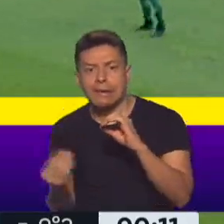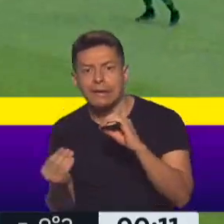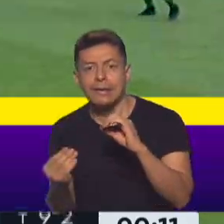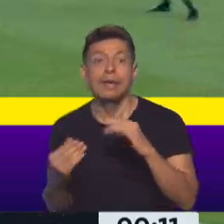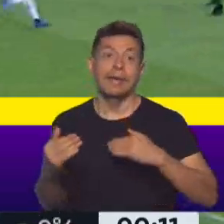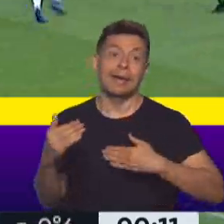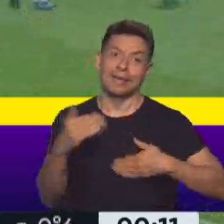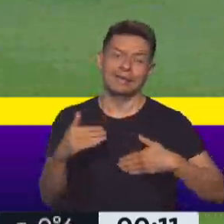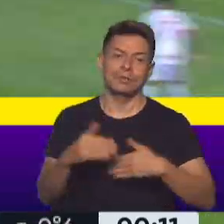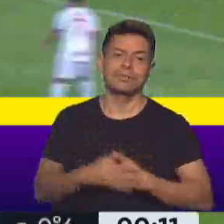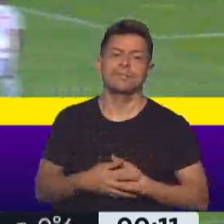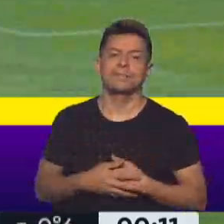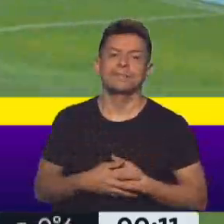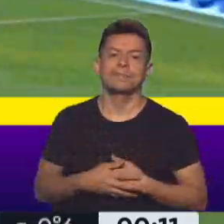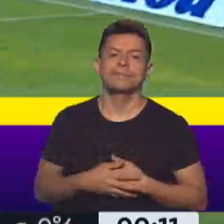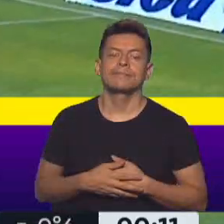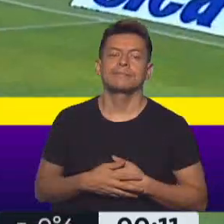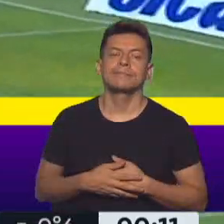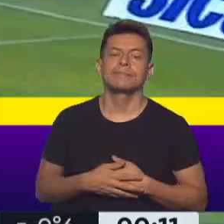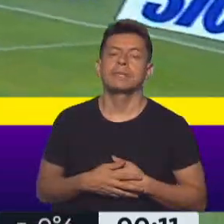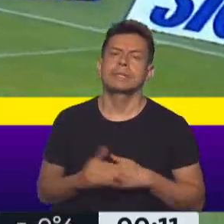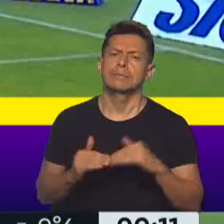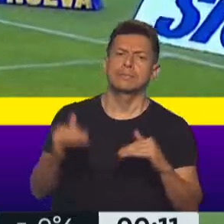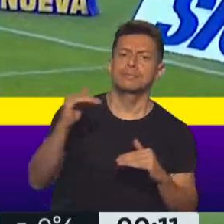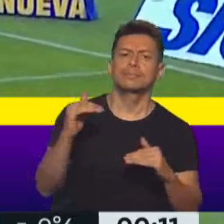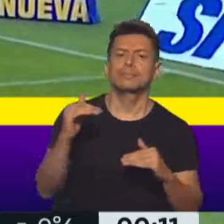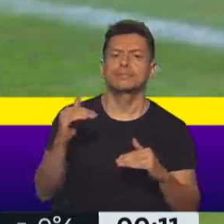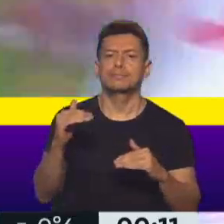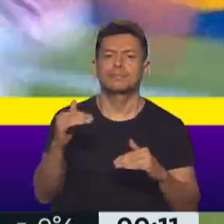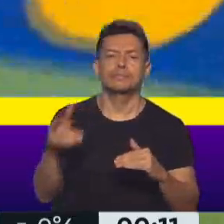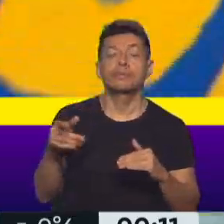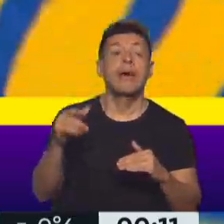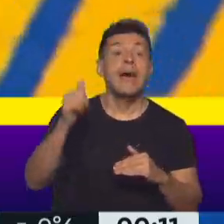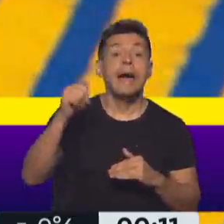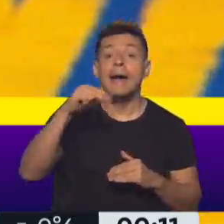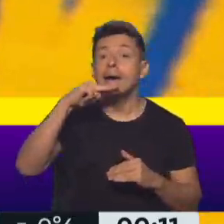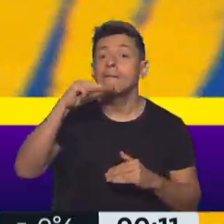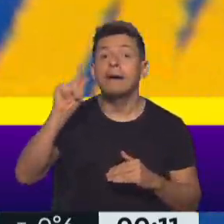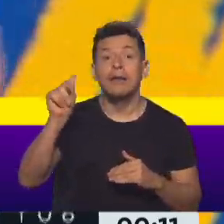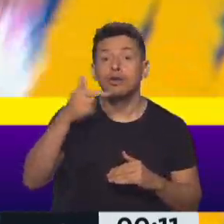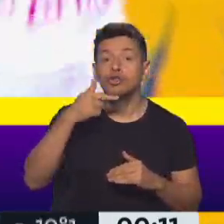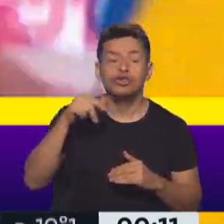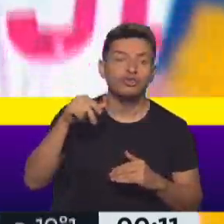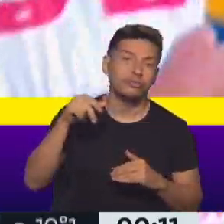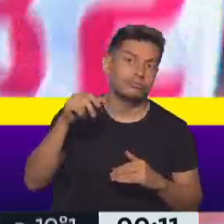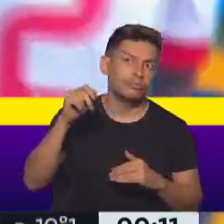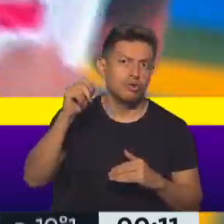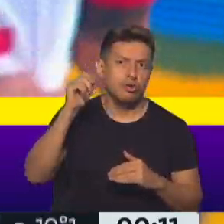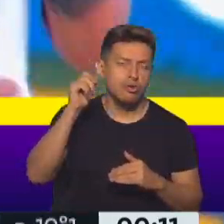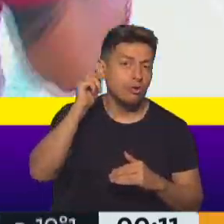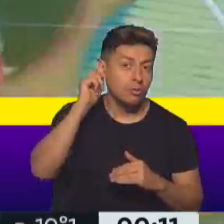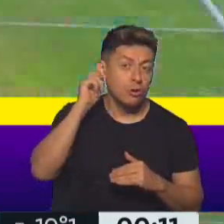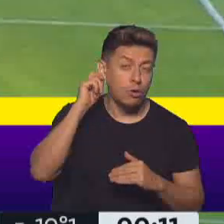que con este resultado parcial se metía en la Copa, dos cabezazos de Ábalos, dos golazos del paraguayo, que